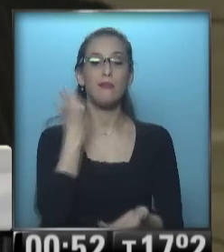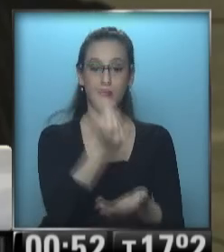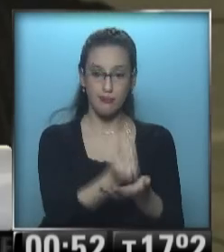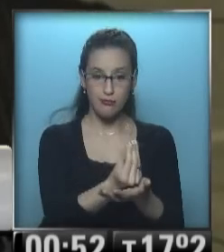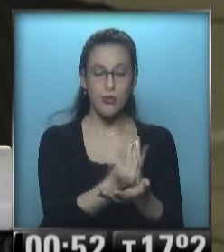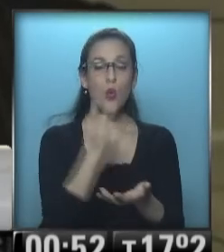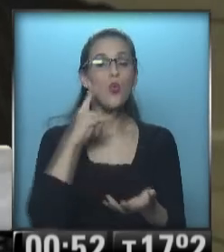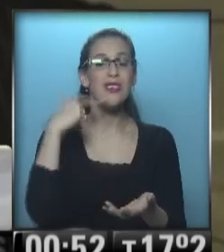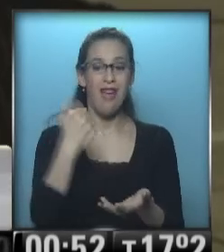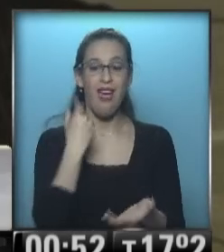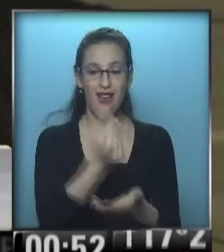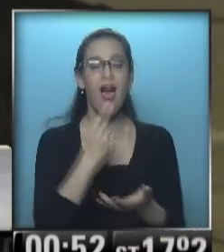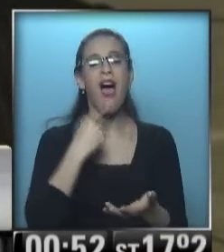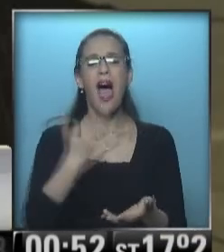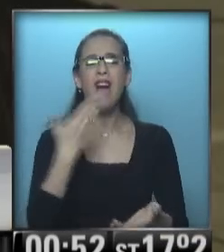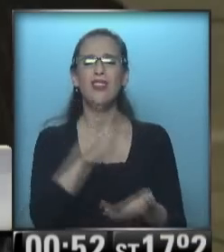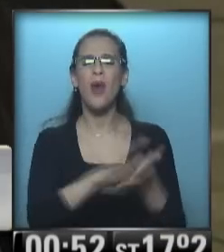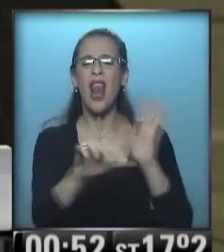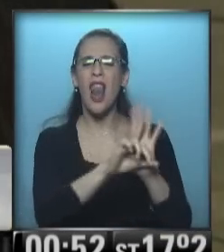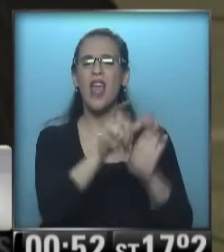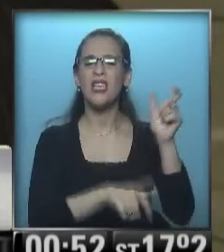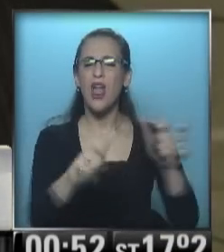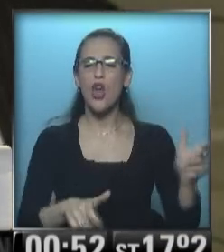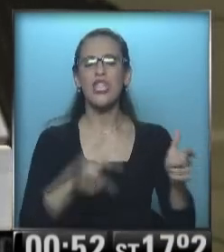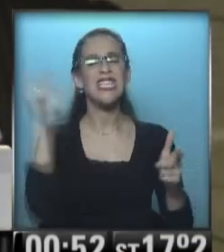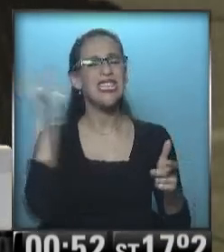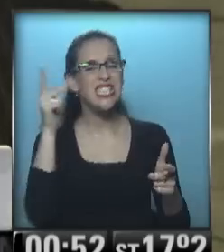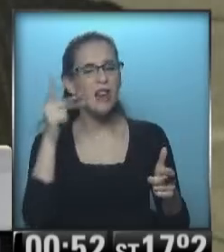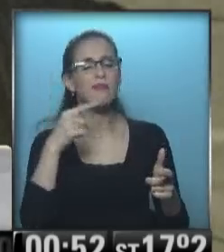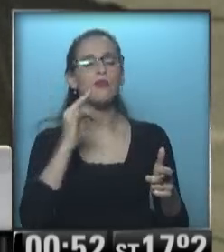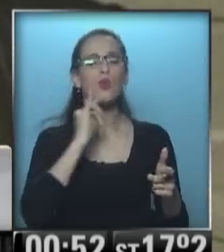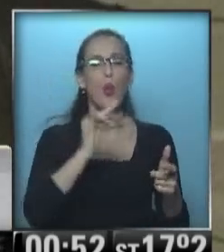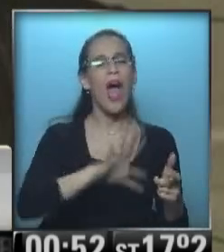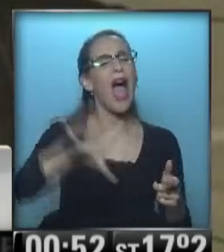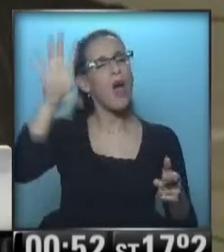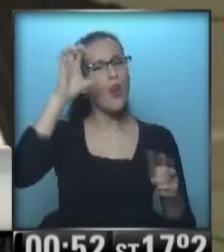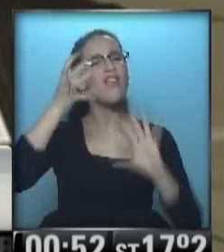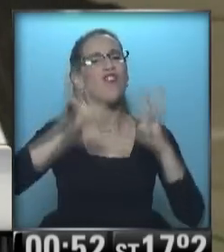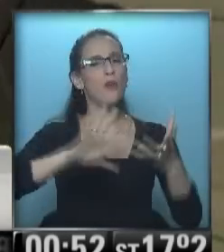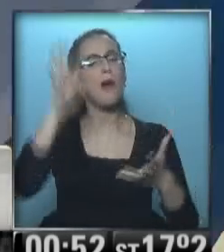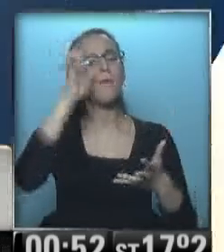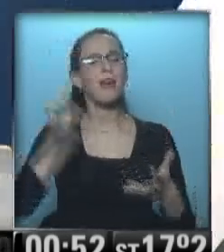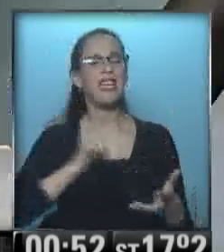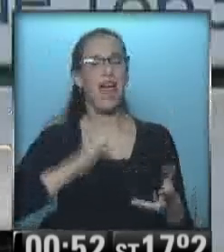los legisladores kirchneristas porque le recuerdan al proceso militar y a la famosa obediencia